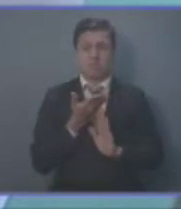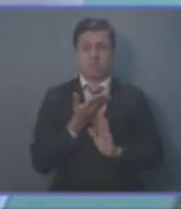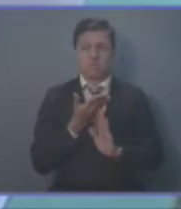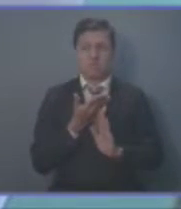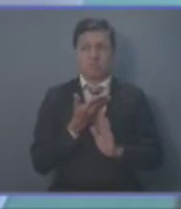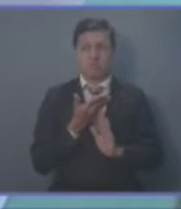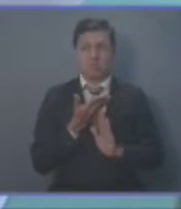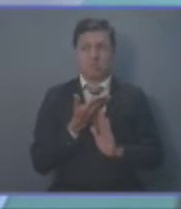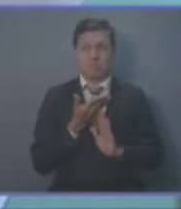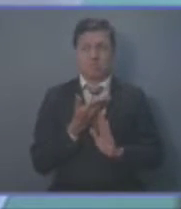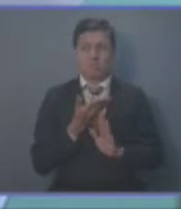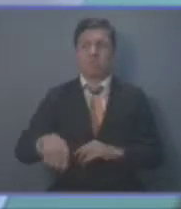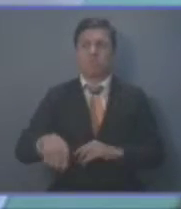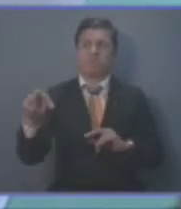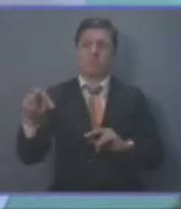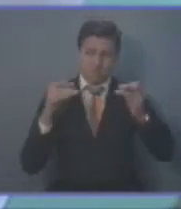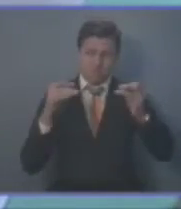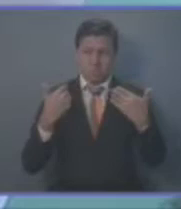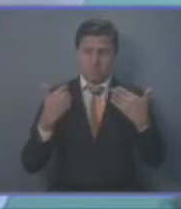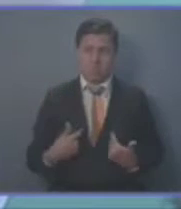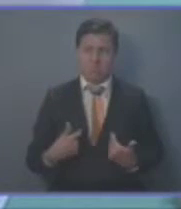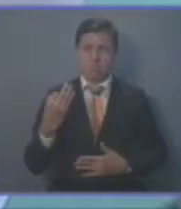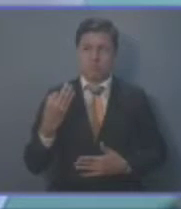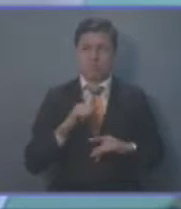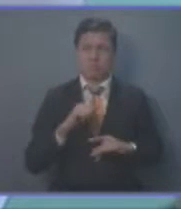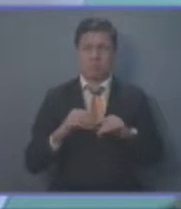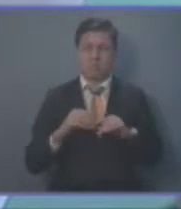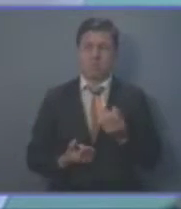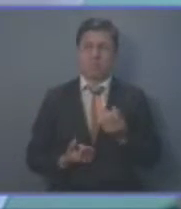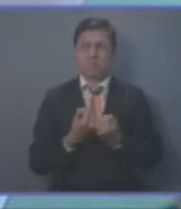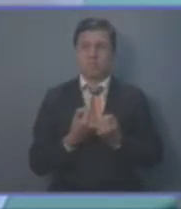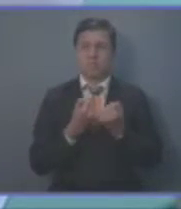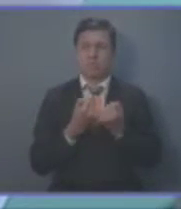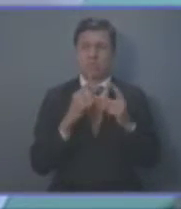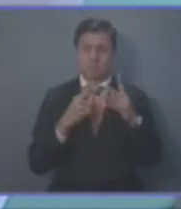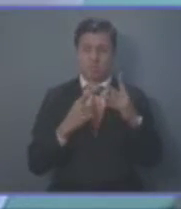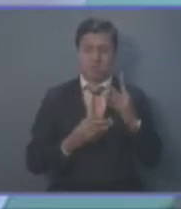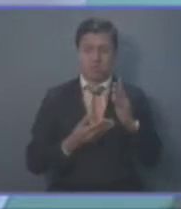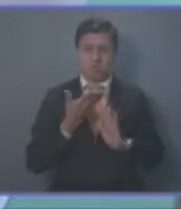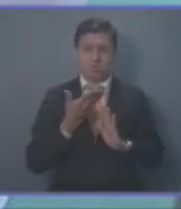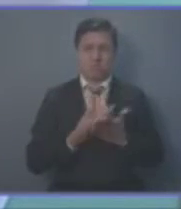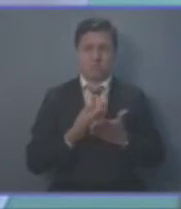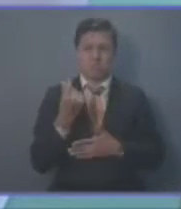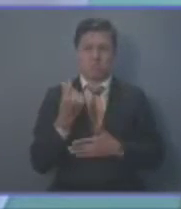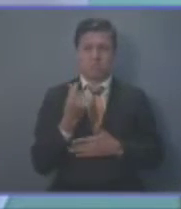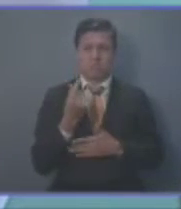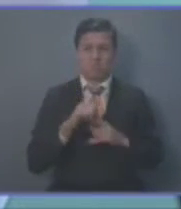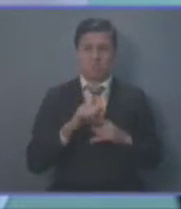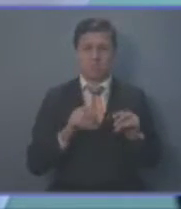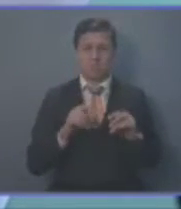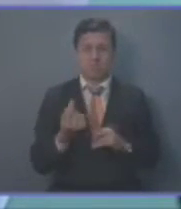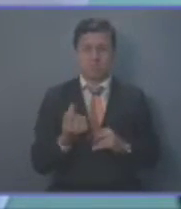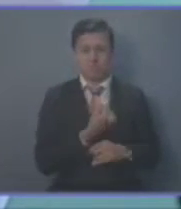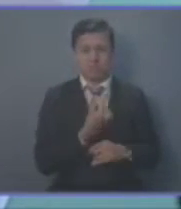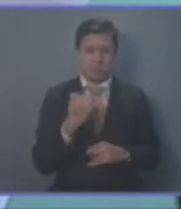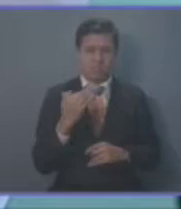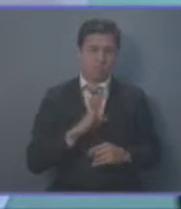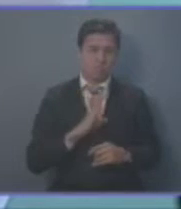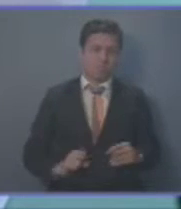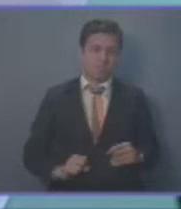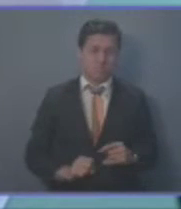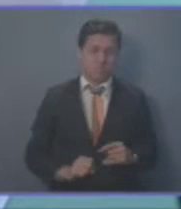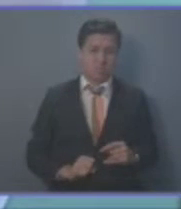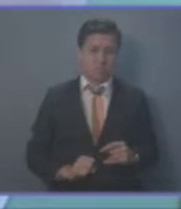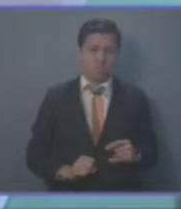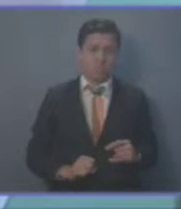del recurso humano necesario para enfrentar los requerimientos del desarrollo académico de los salvadoreños. Cabe destacar